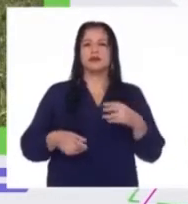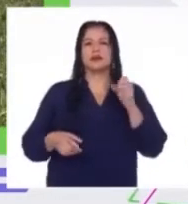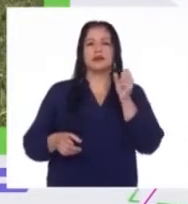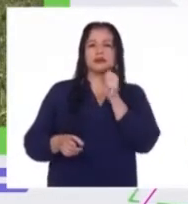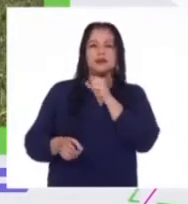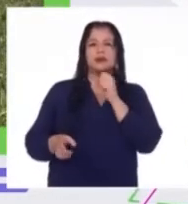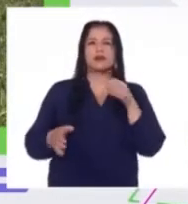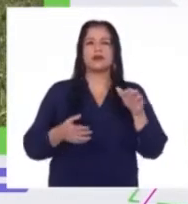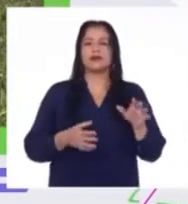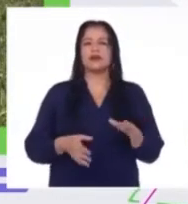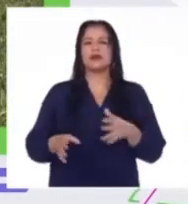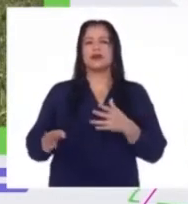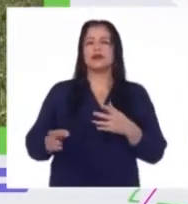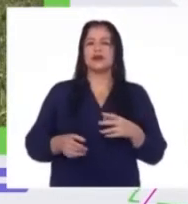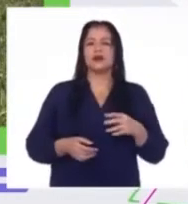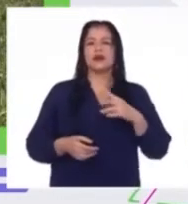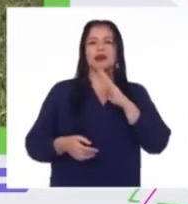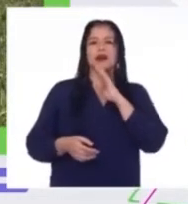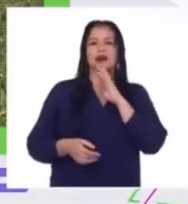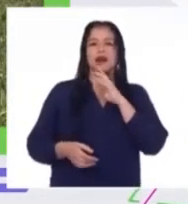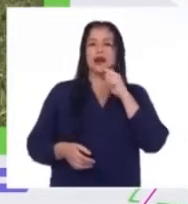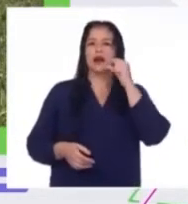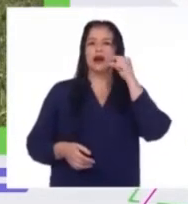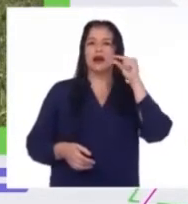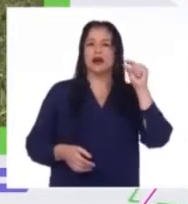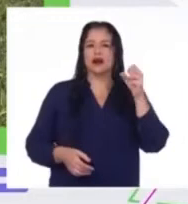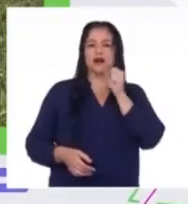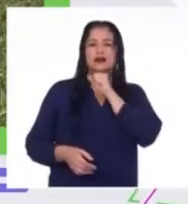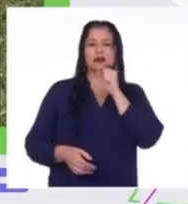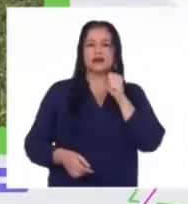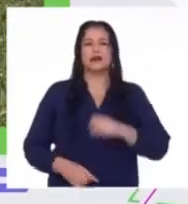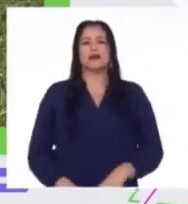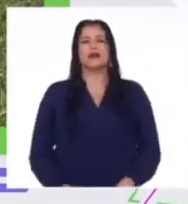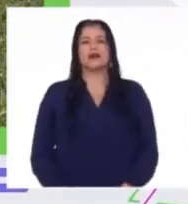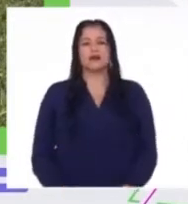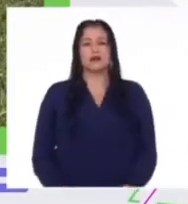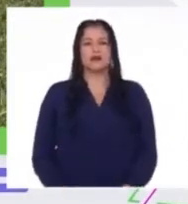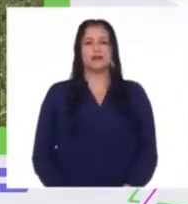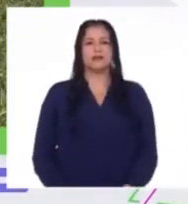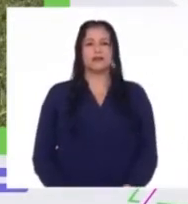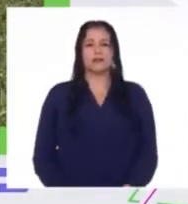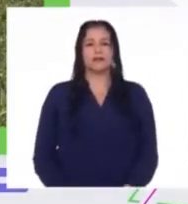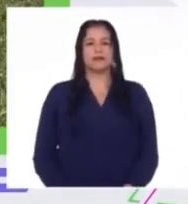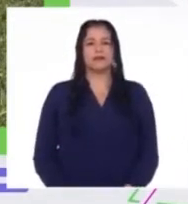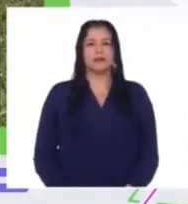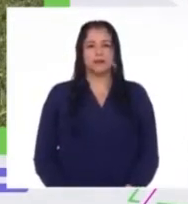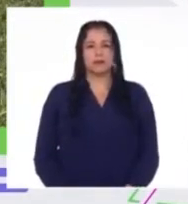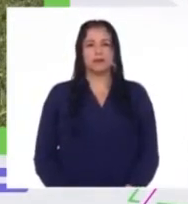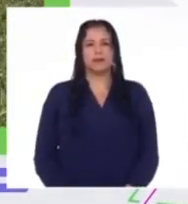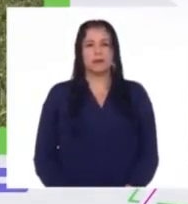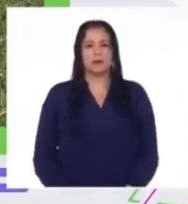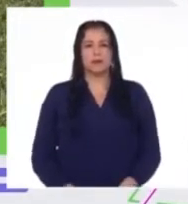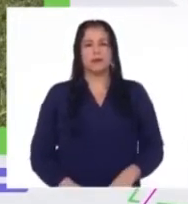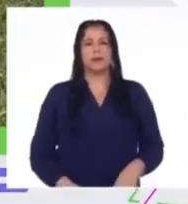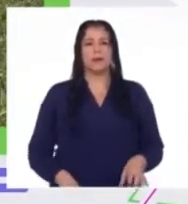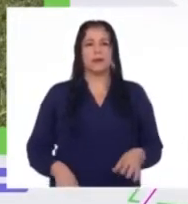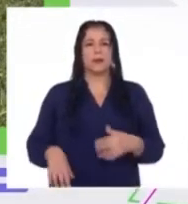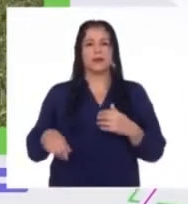Pachaya kispichi wa kambawa wakani nya